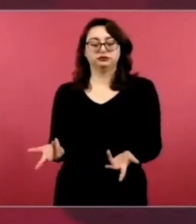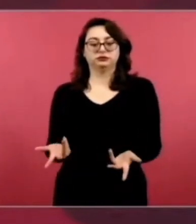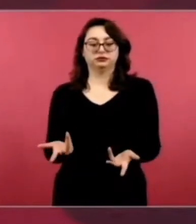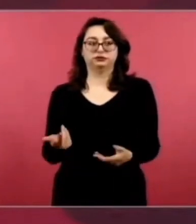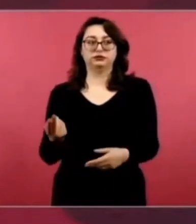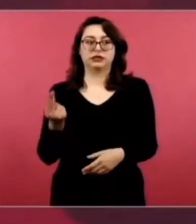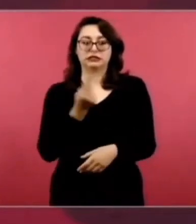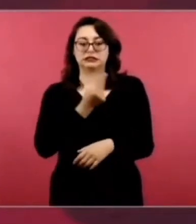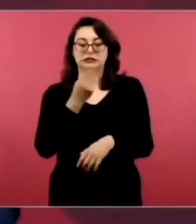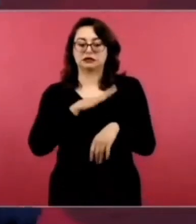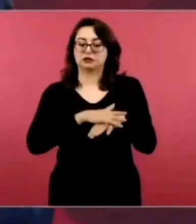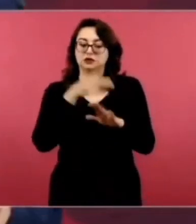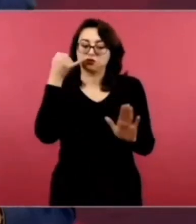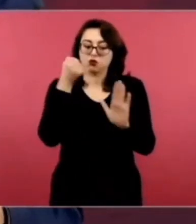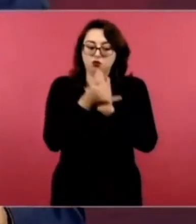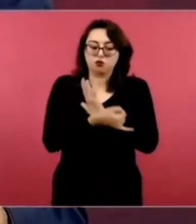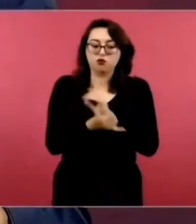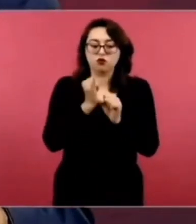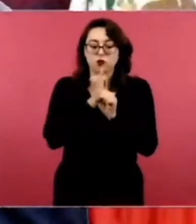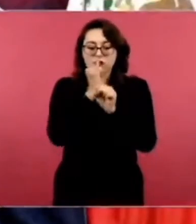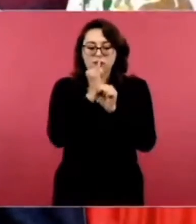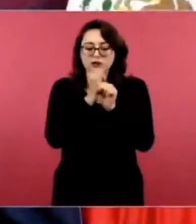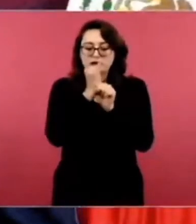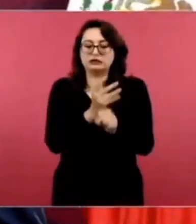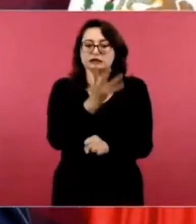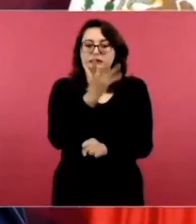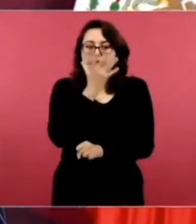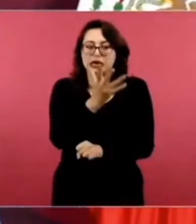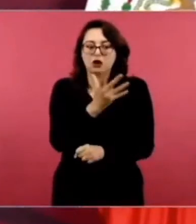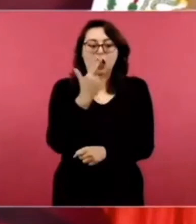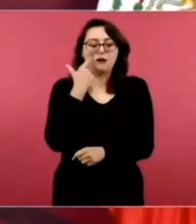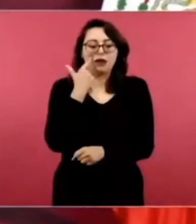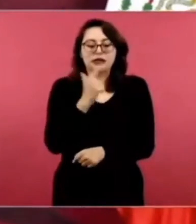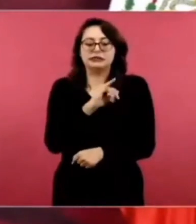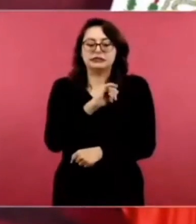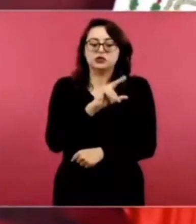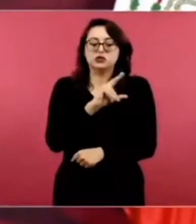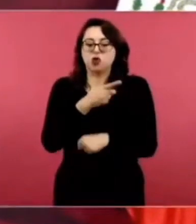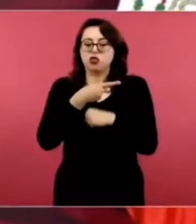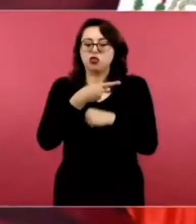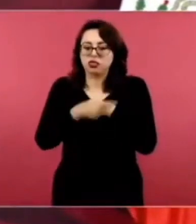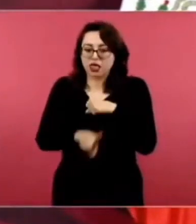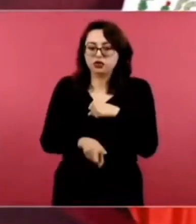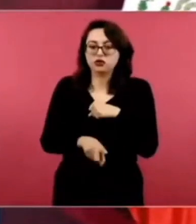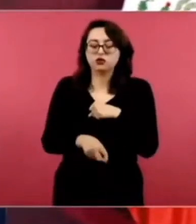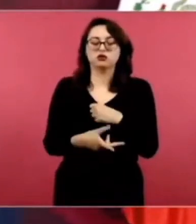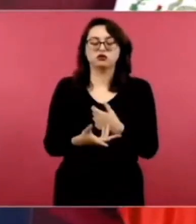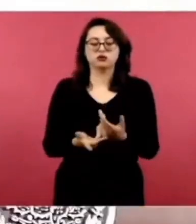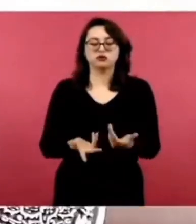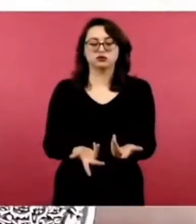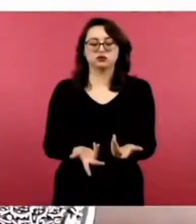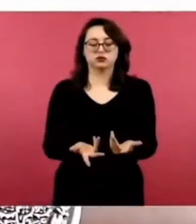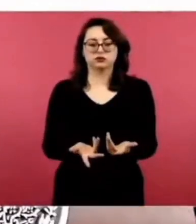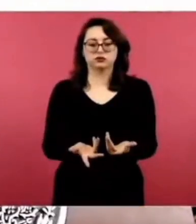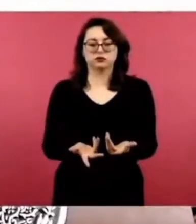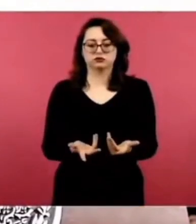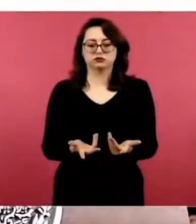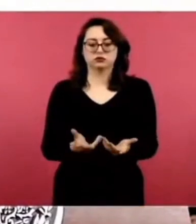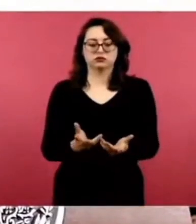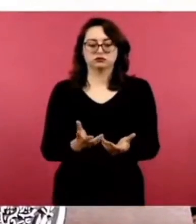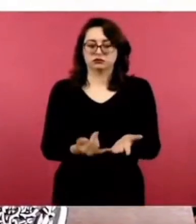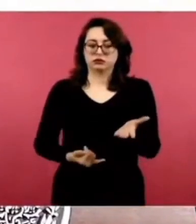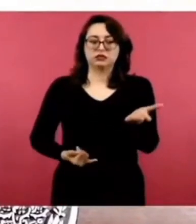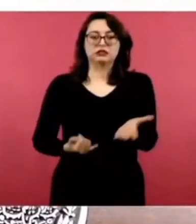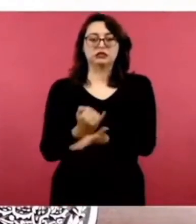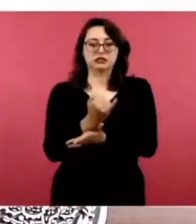una investigación seria, a fondo, para resolver de una